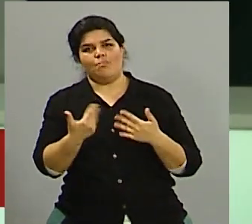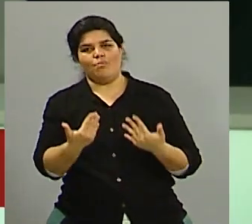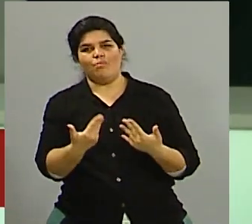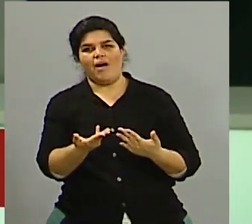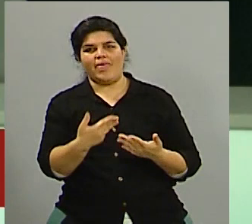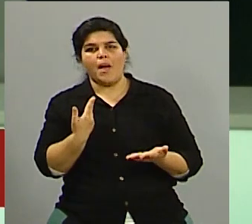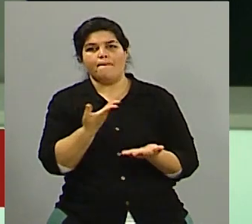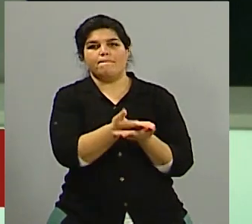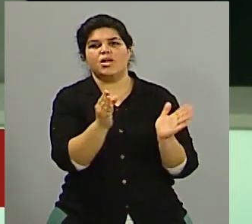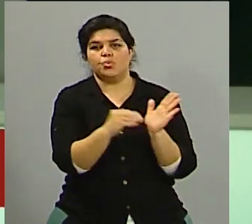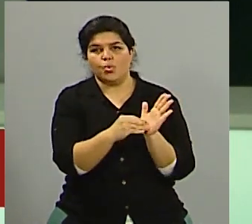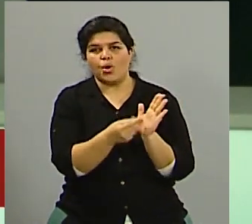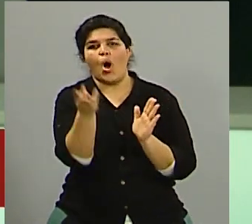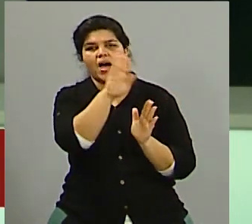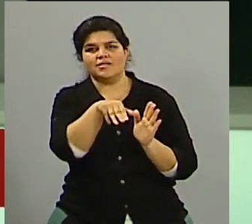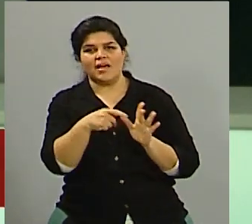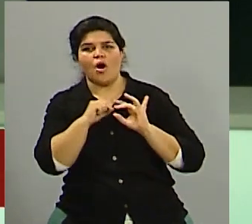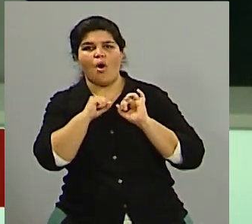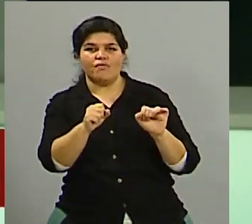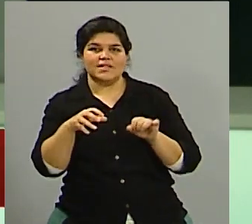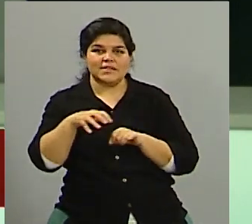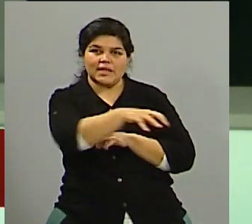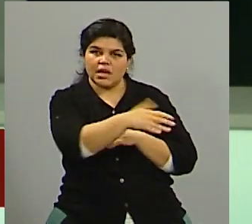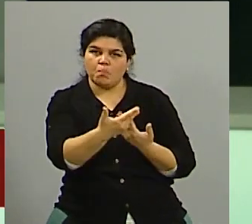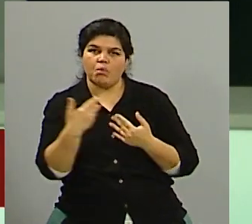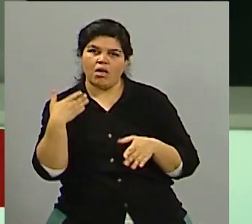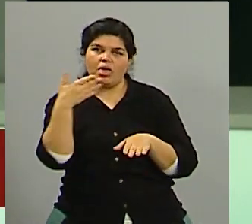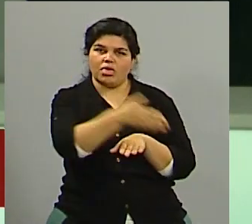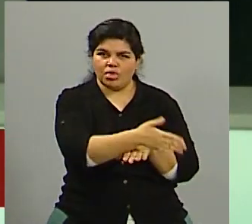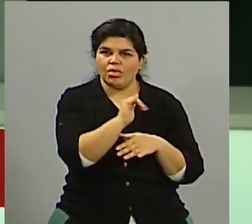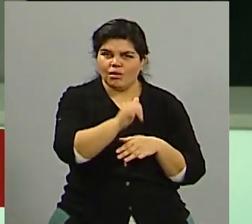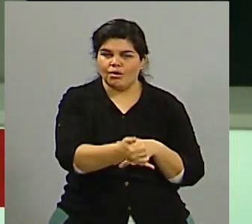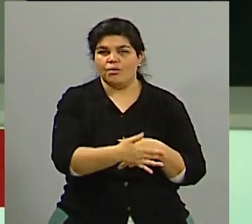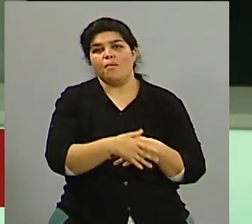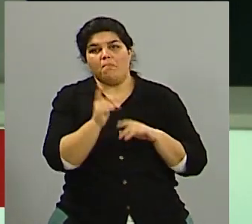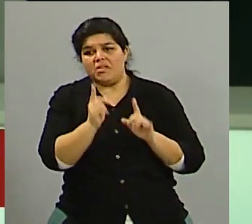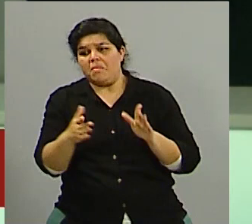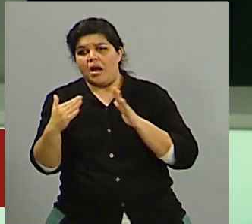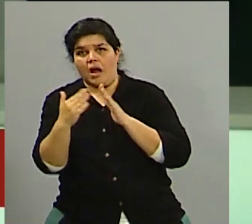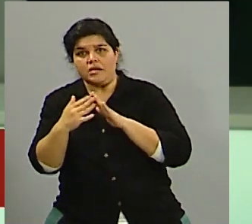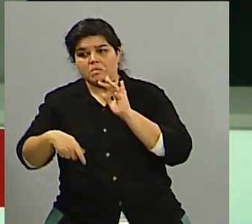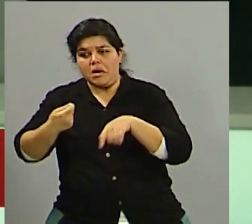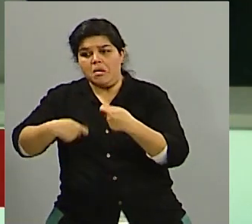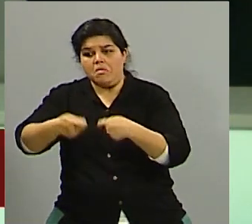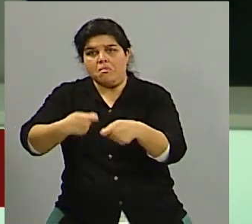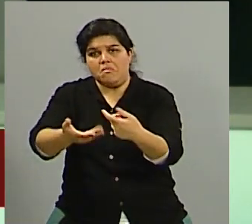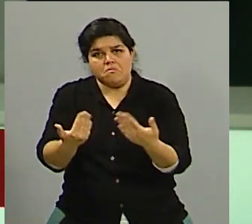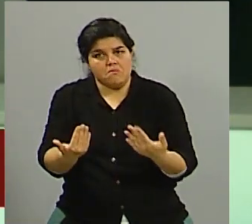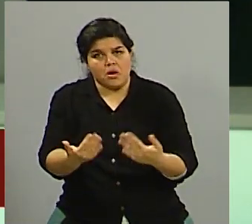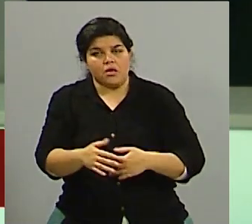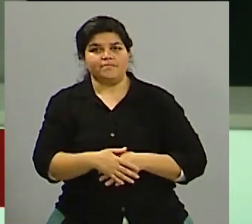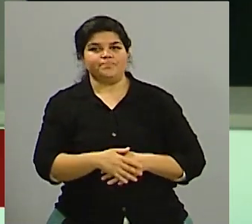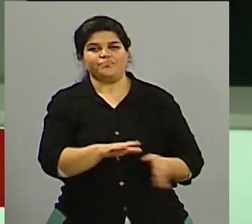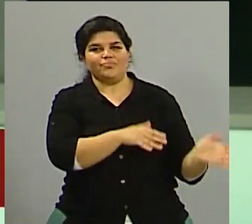volante electrónico de pago y todos los meses ir pagando un periodo de aportes o lo que crea conveniente. Y por otro lado,